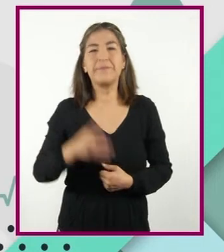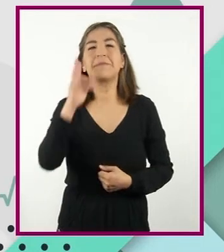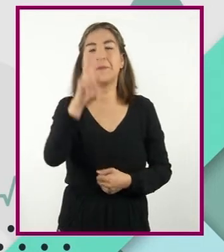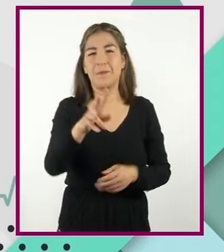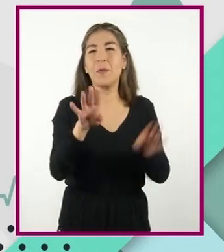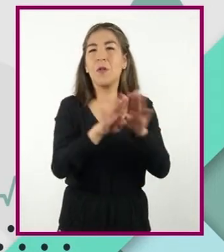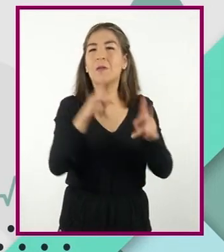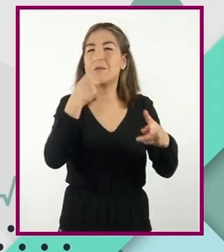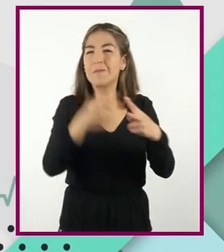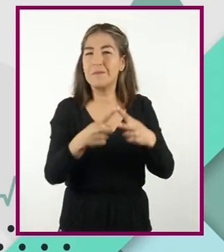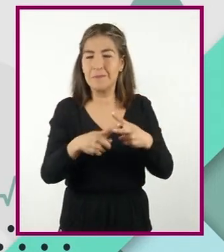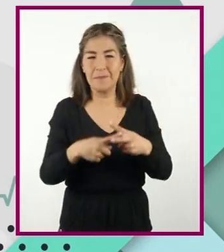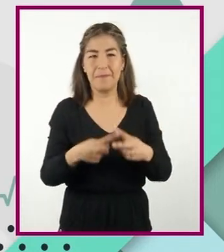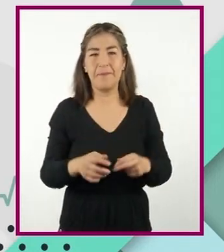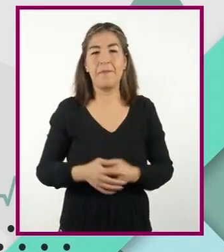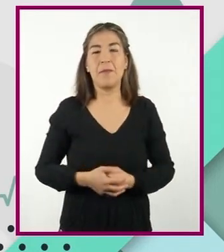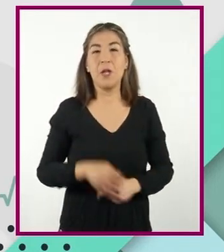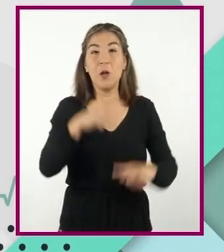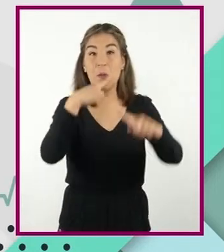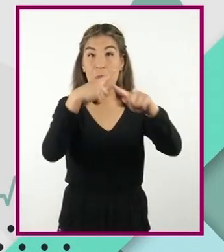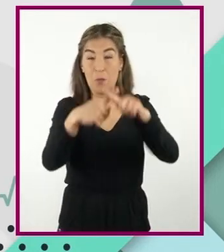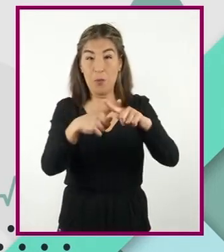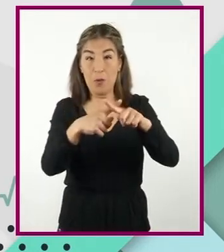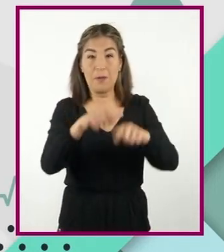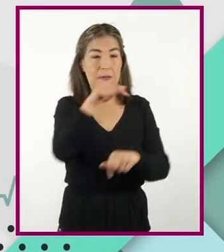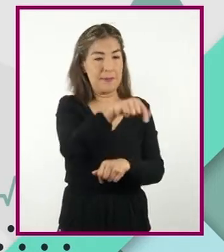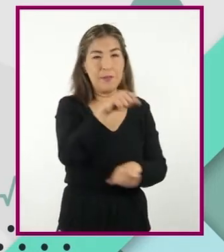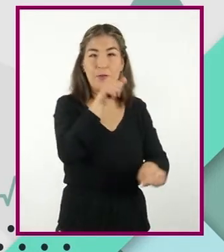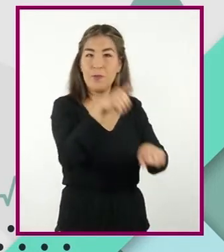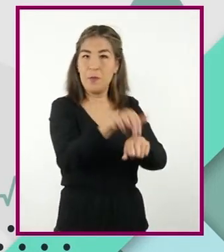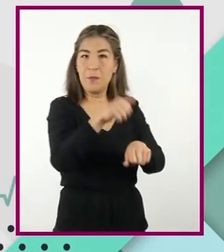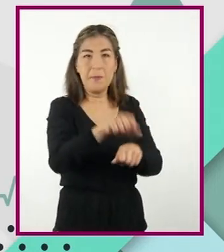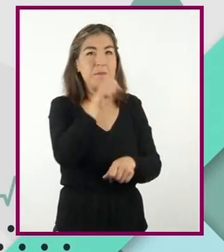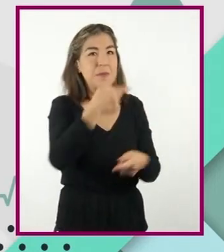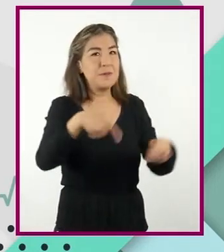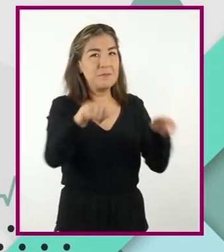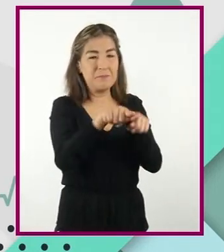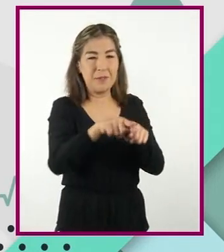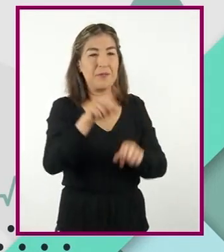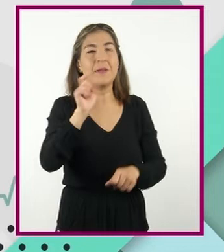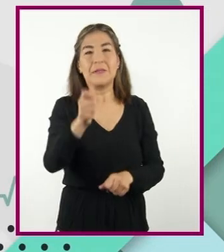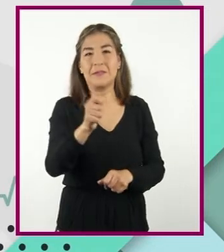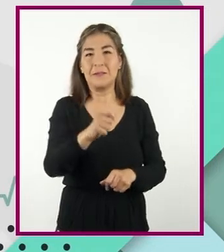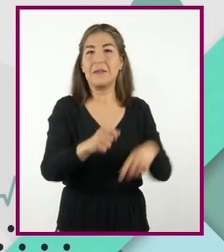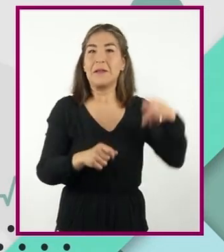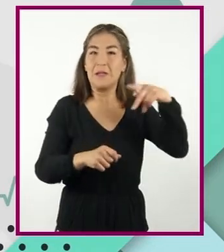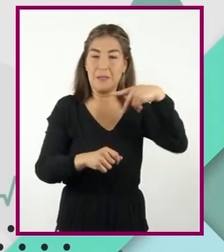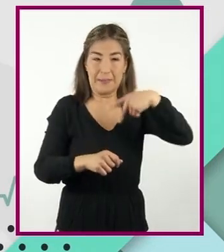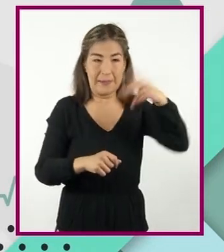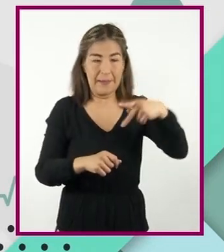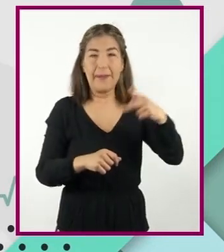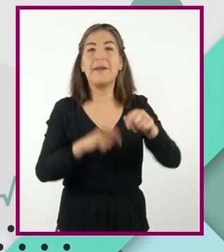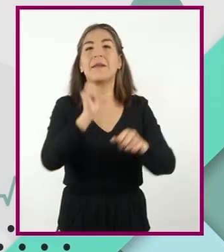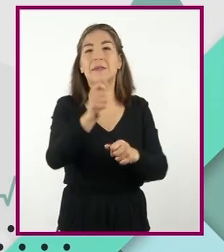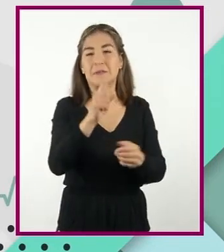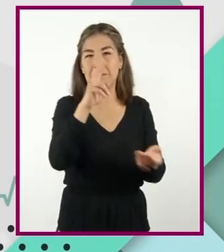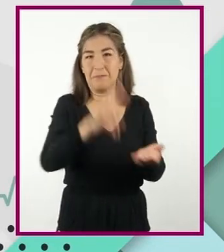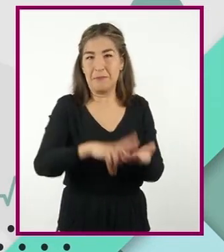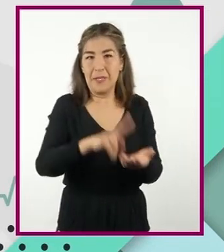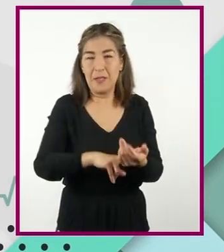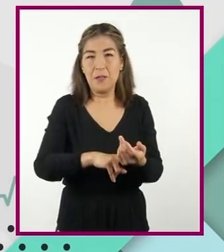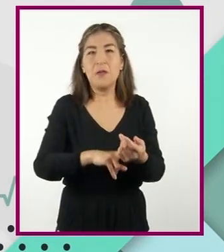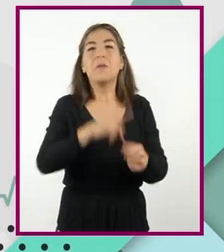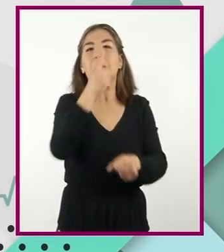una operación. Multiplicaremos la constante de proporcionalidad directa por su correspondiente valor de la